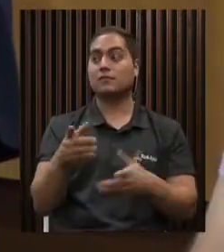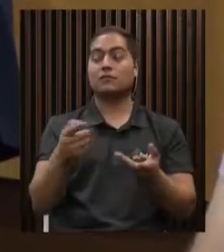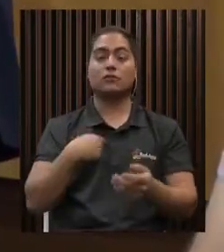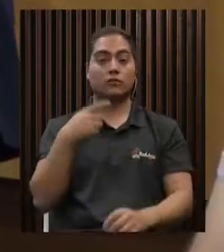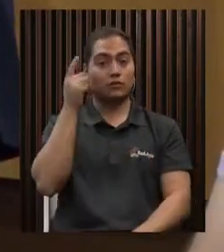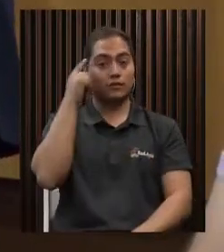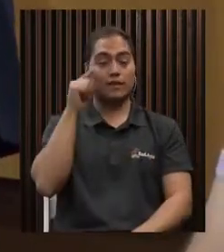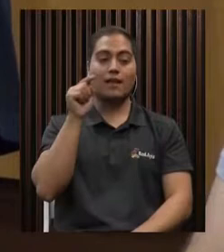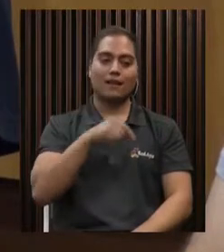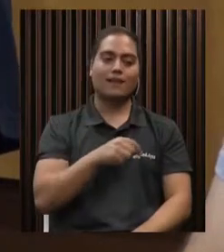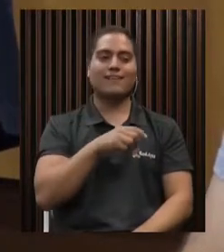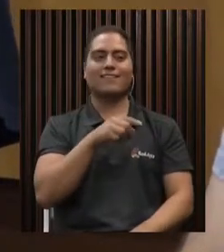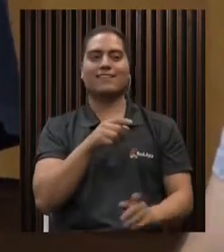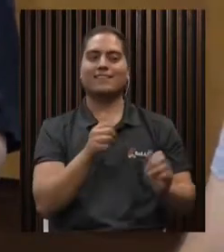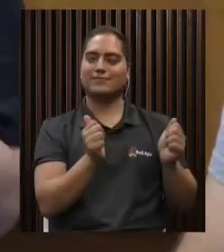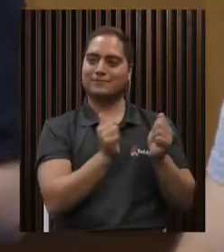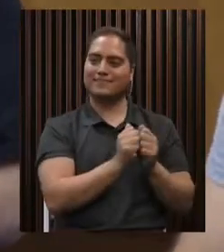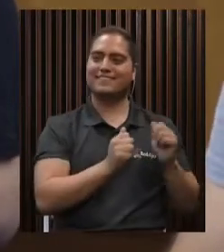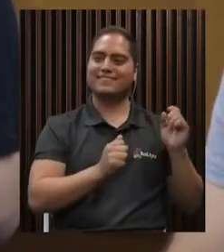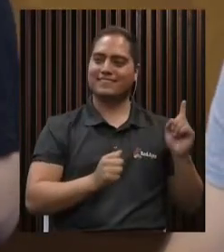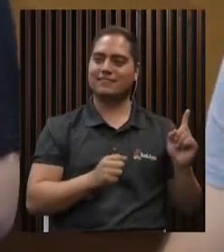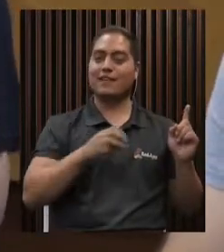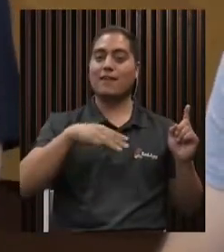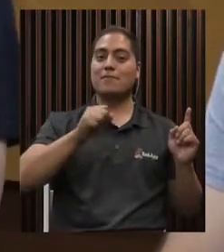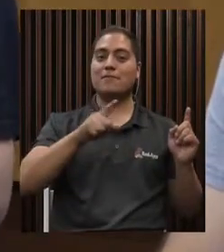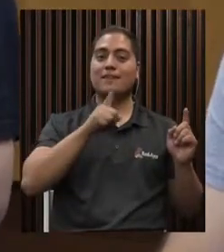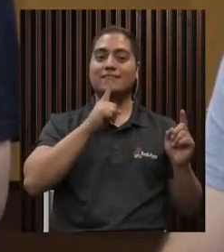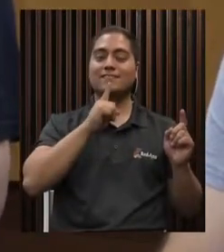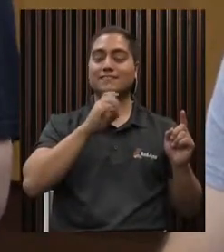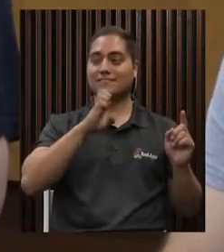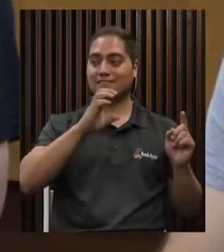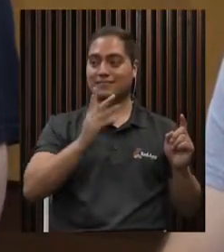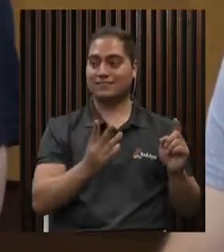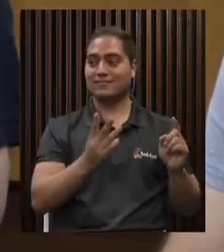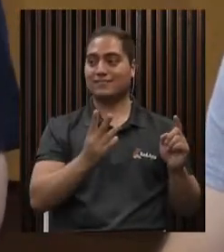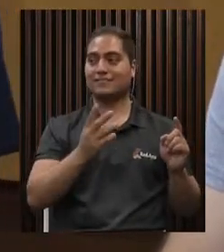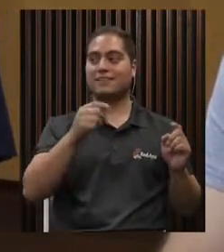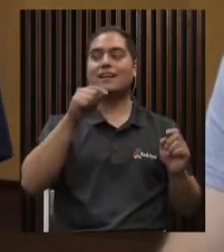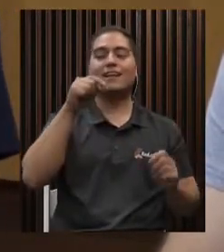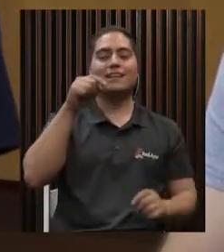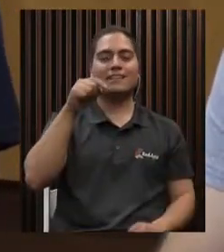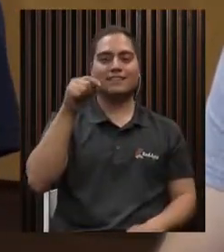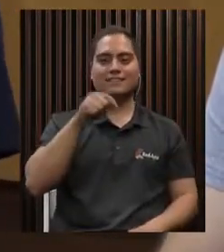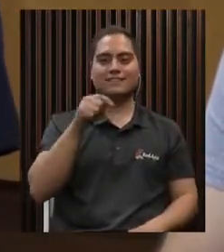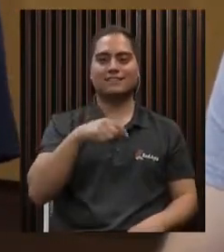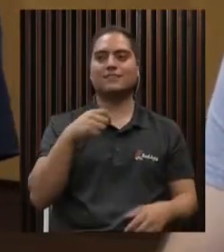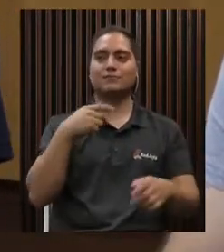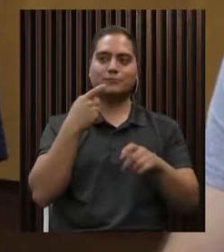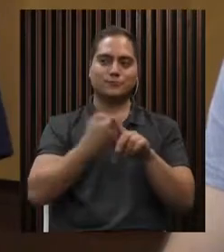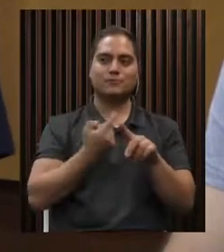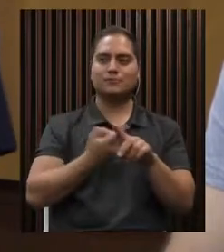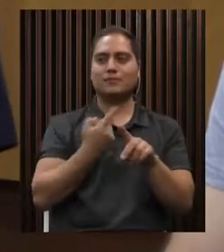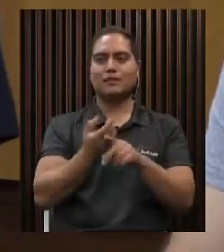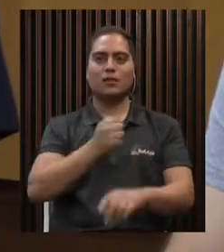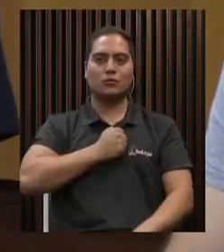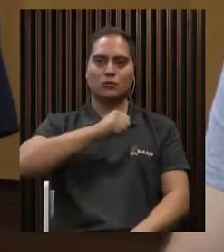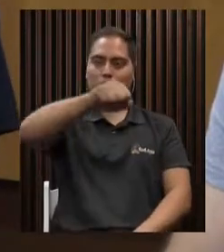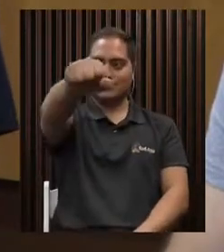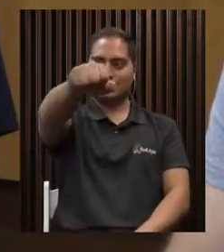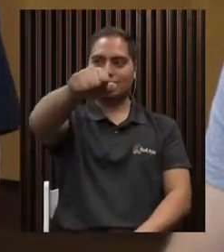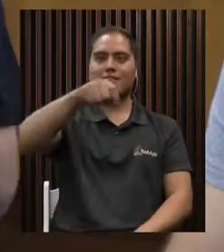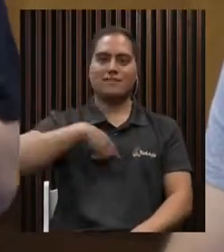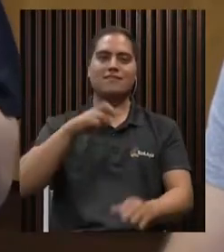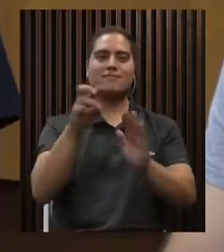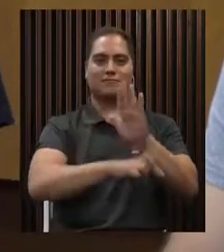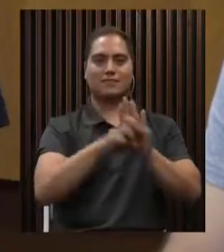ya, Matthew, contándoles acerca de tu Red Hero, de este proyecto. También vamos a hablar de la forma en